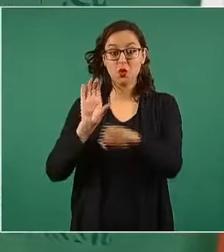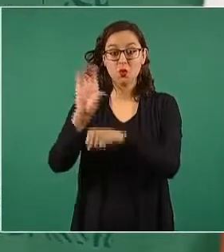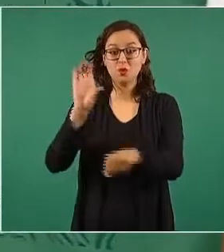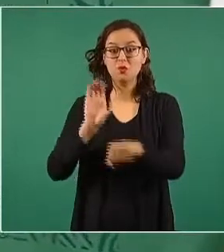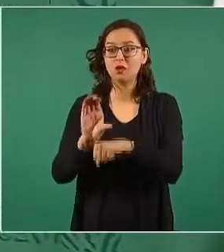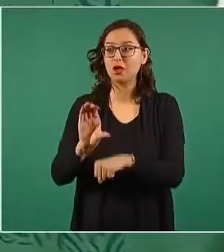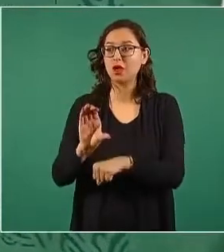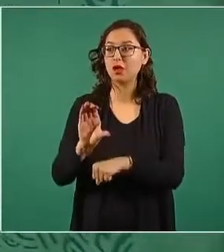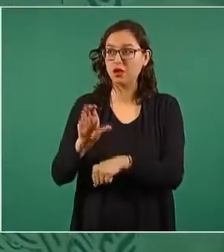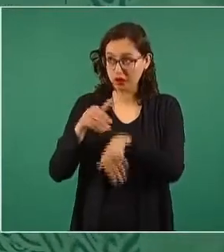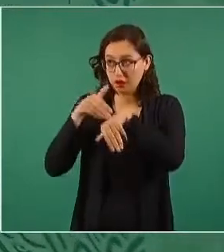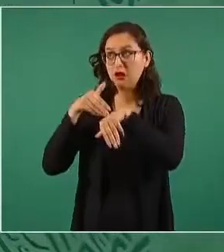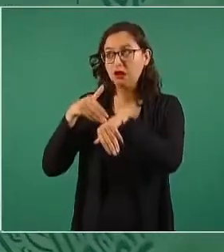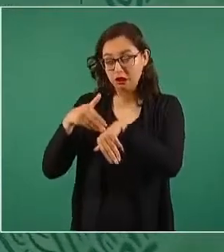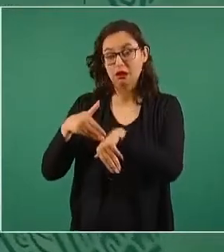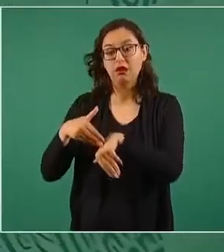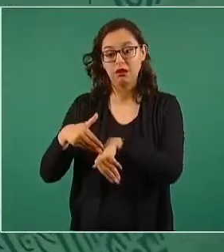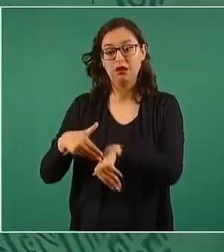aplica